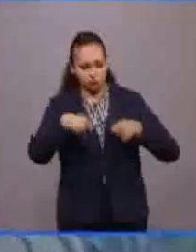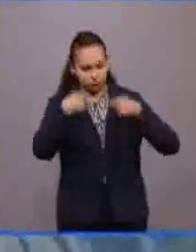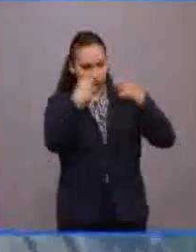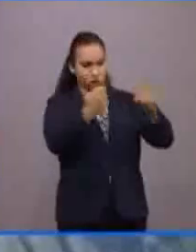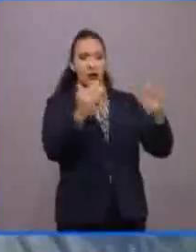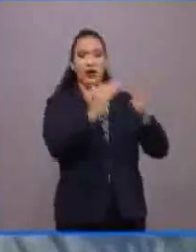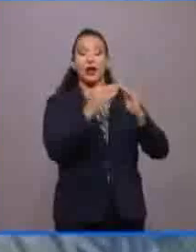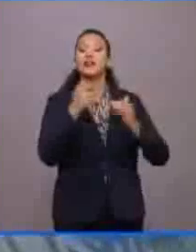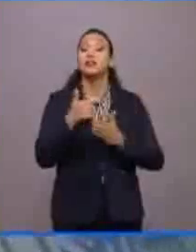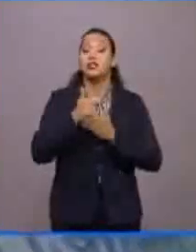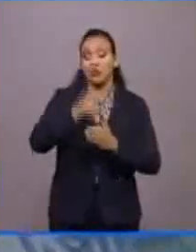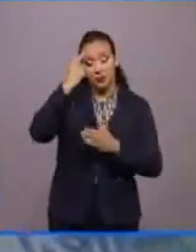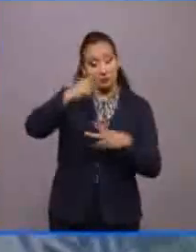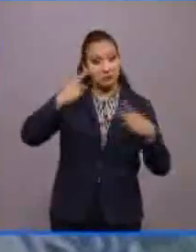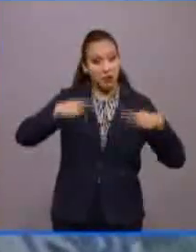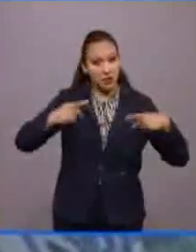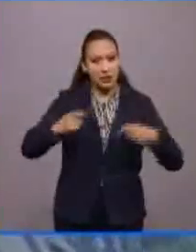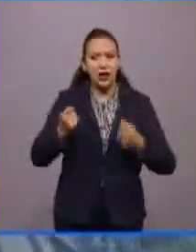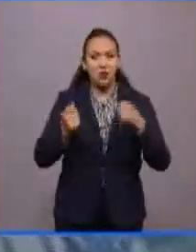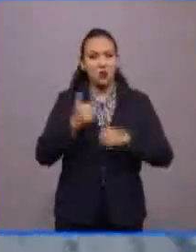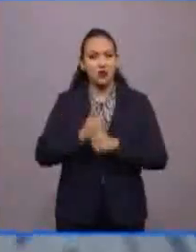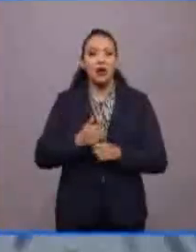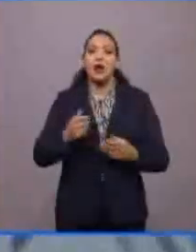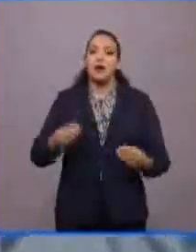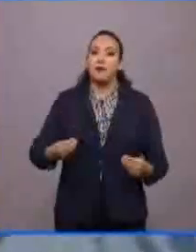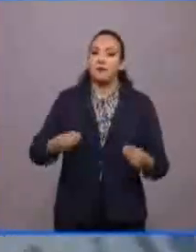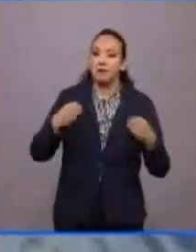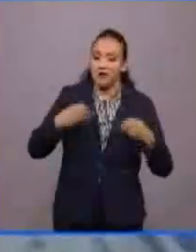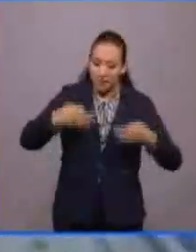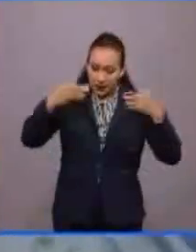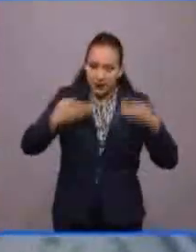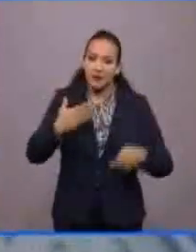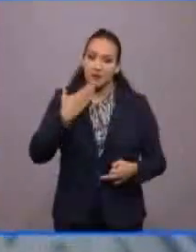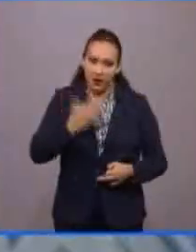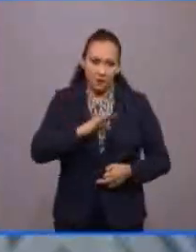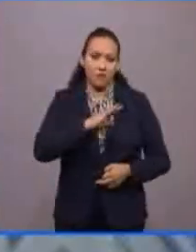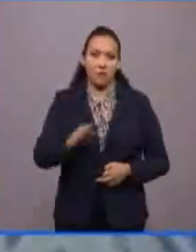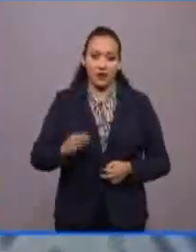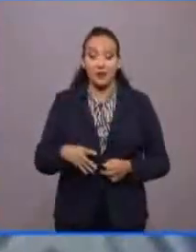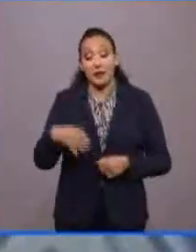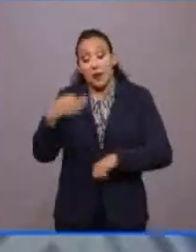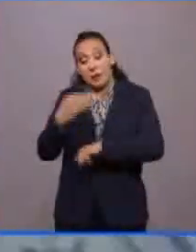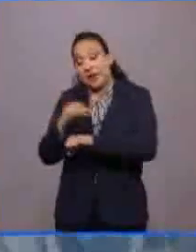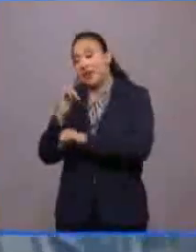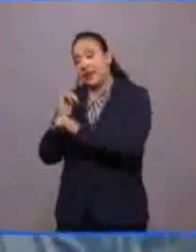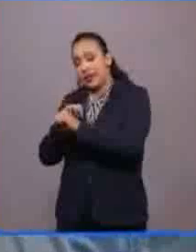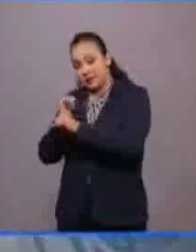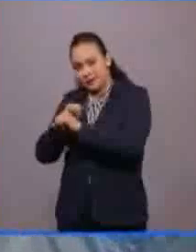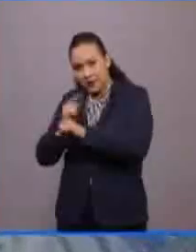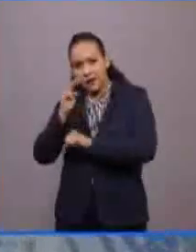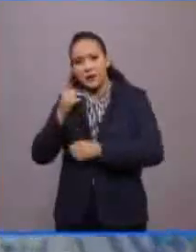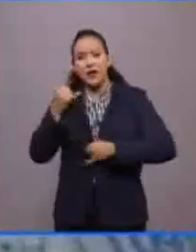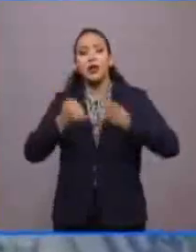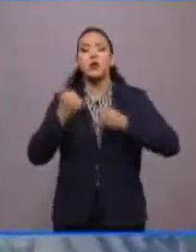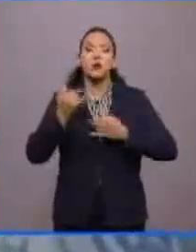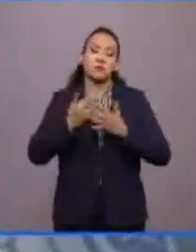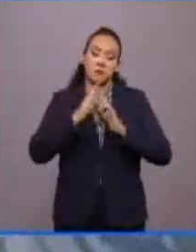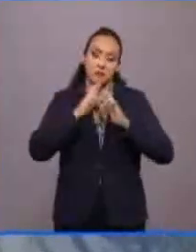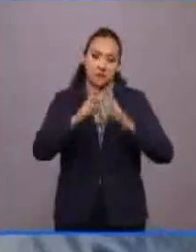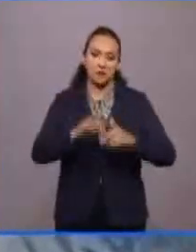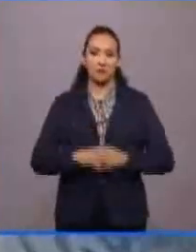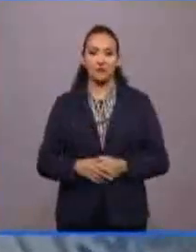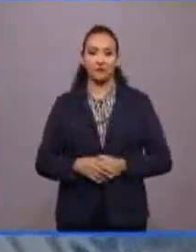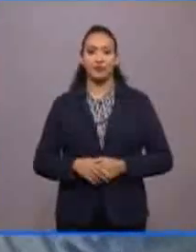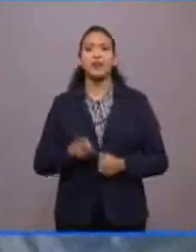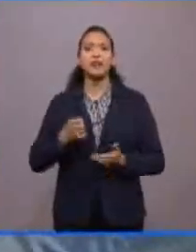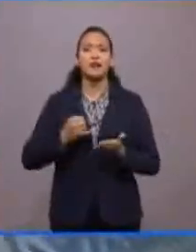que las personas afectadas no se queden sin un lugar digno donde vivir mientras se investiga el caso y el juez dicta la sentencia.